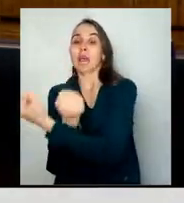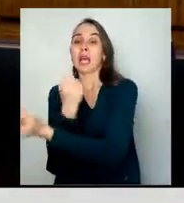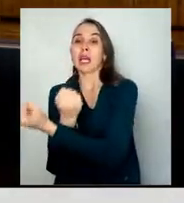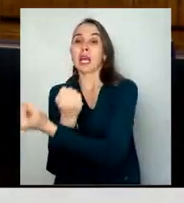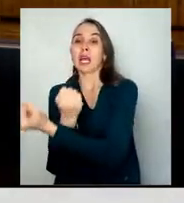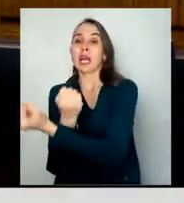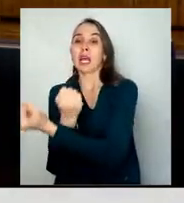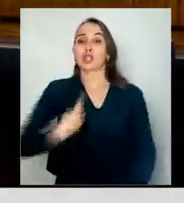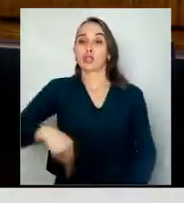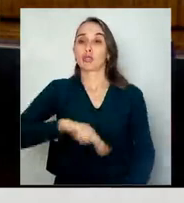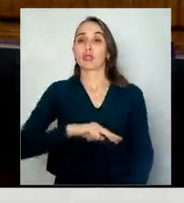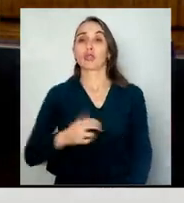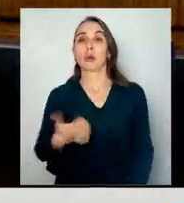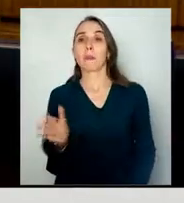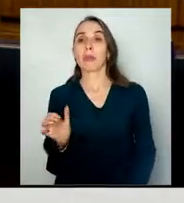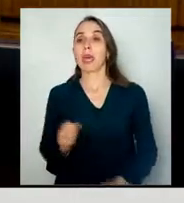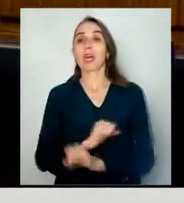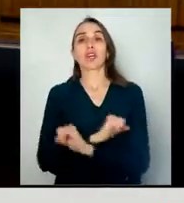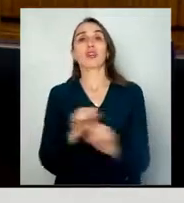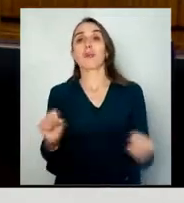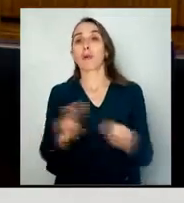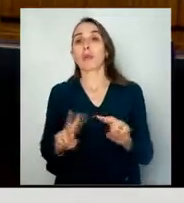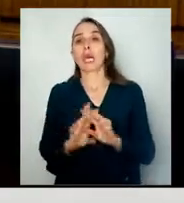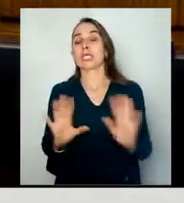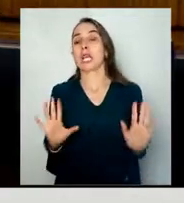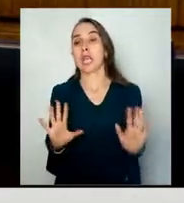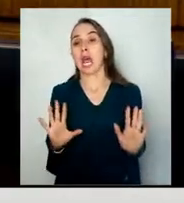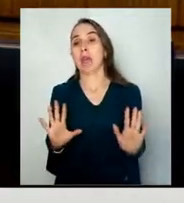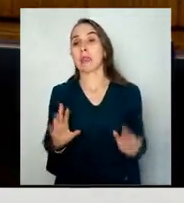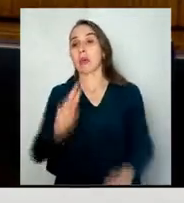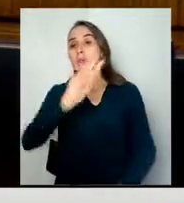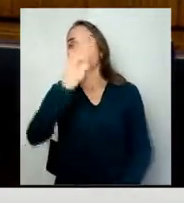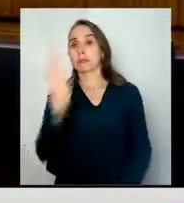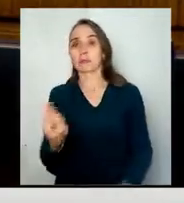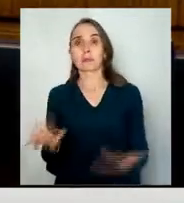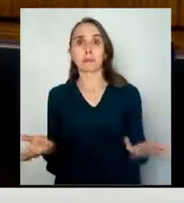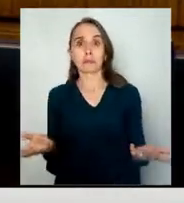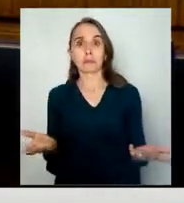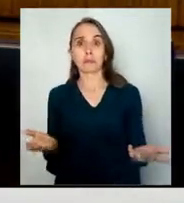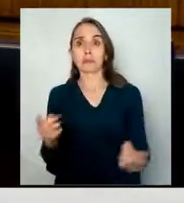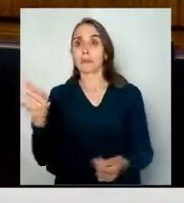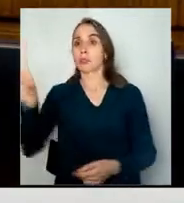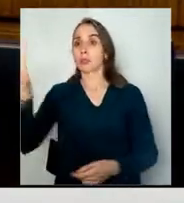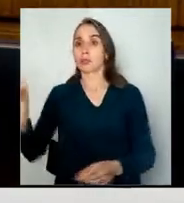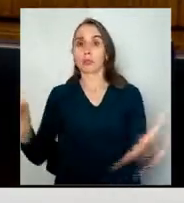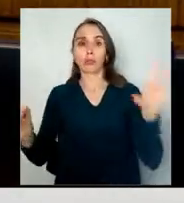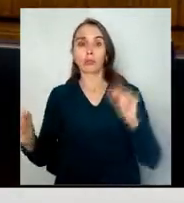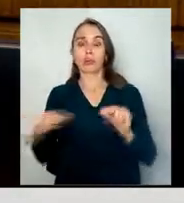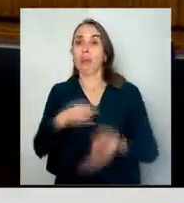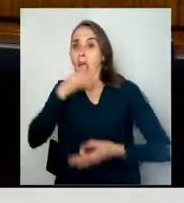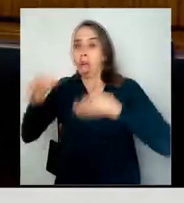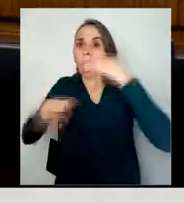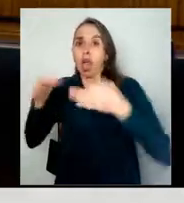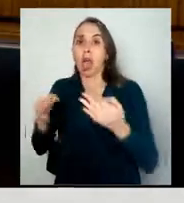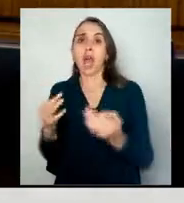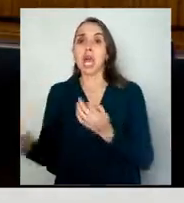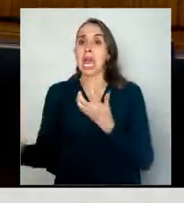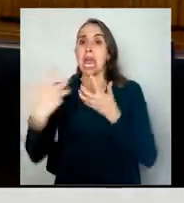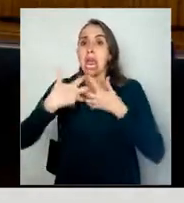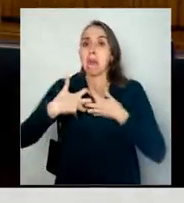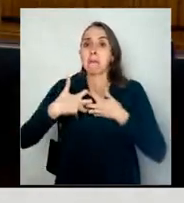pdi no podemos hacer nada cierre comillas producto de toda la falta de empatía y negligencia de los servicios policiales